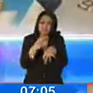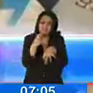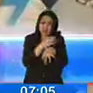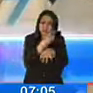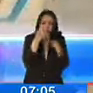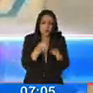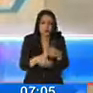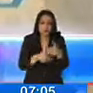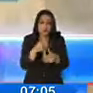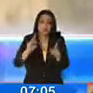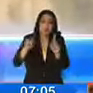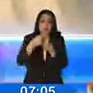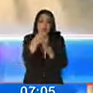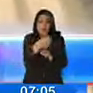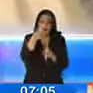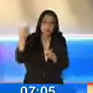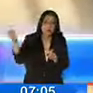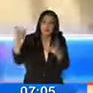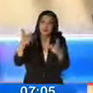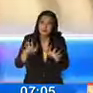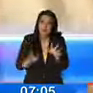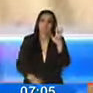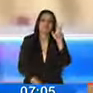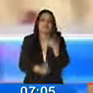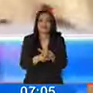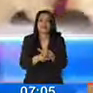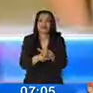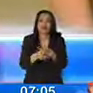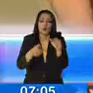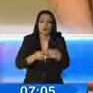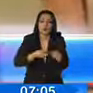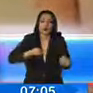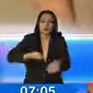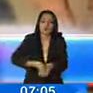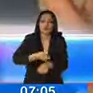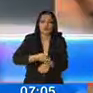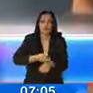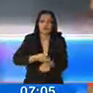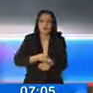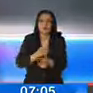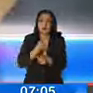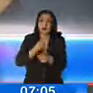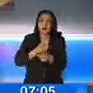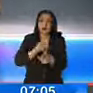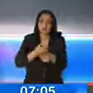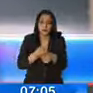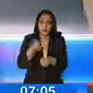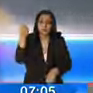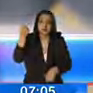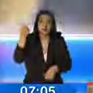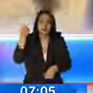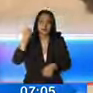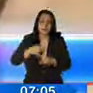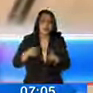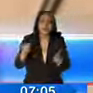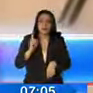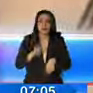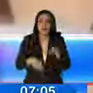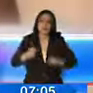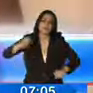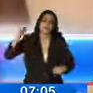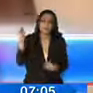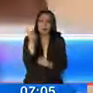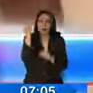la puerta. A lo que abre la puerta es la linterna. Entonces él coge el bate, pero no, lo